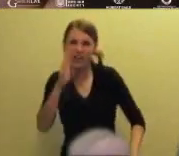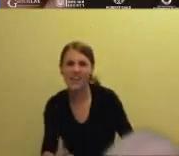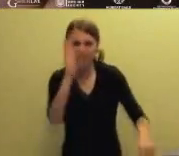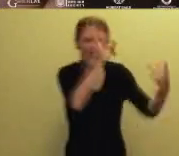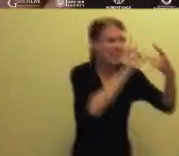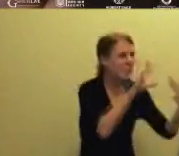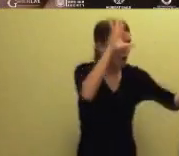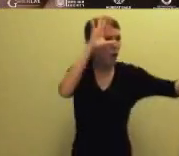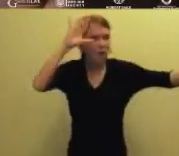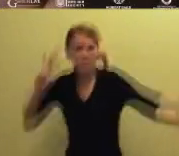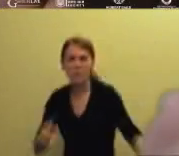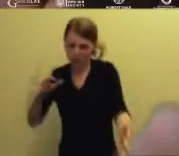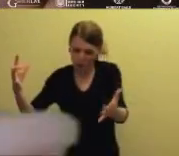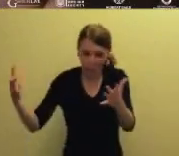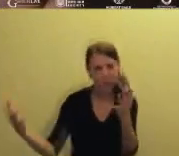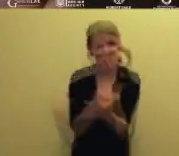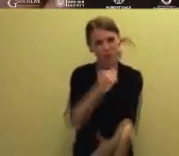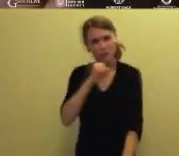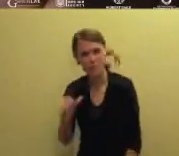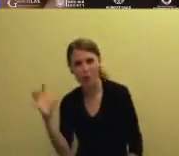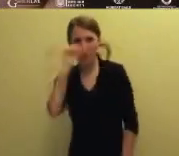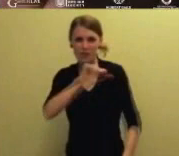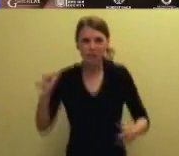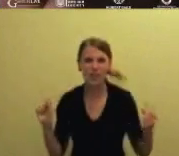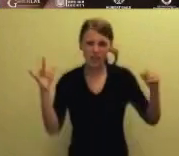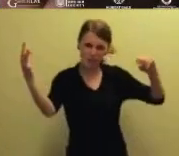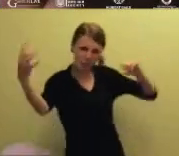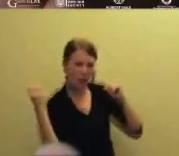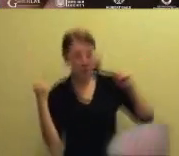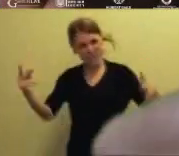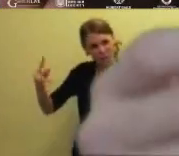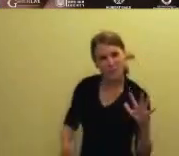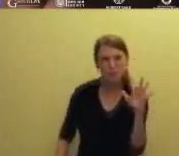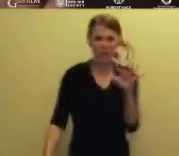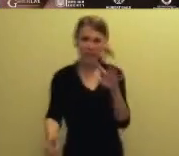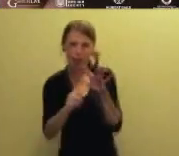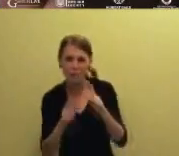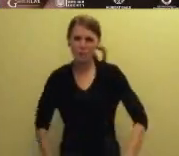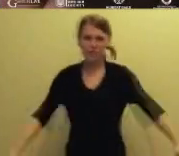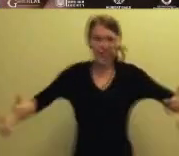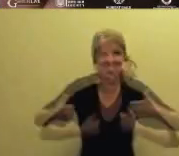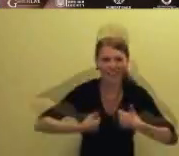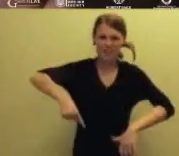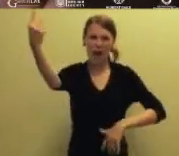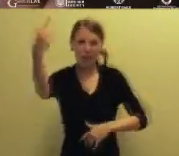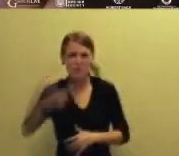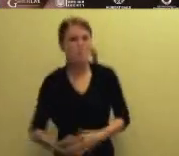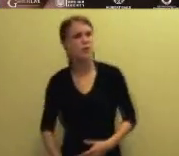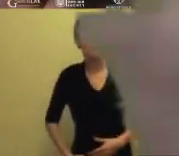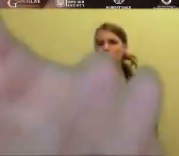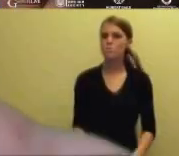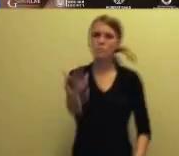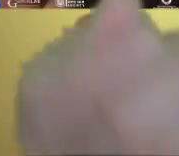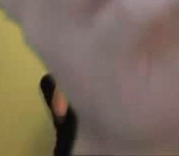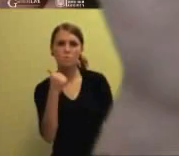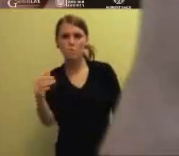que la película no tiene un apartado de sonido muy cuidado porque no lo necesita es decir yo creo que el audio hasta la agarraron de cámara seguramente porque